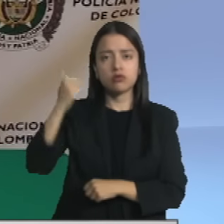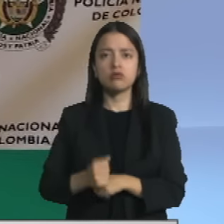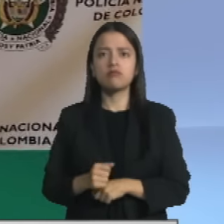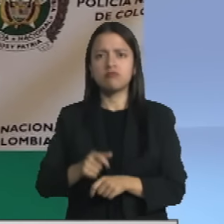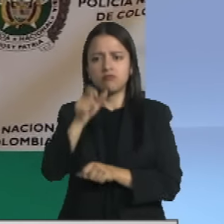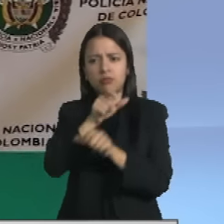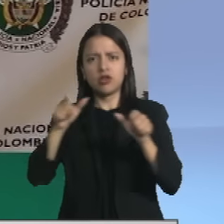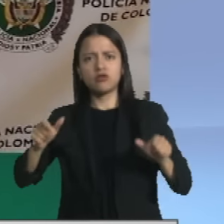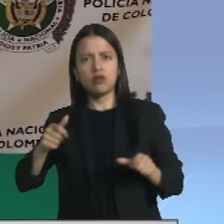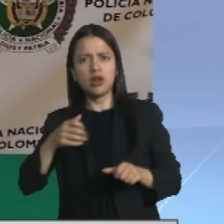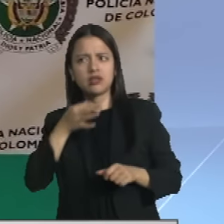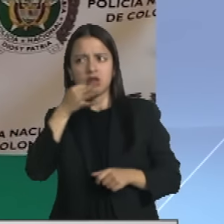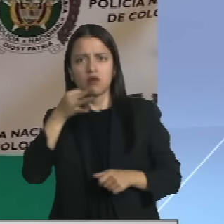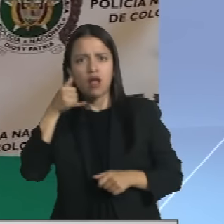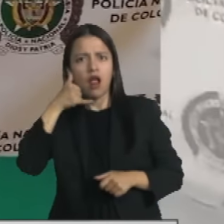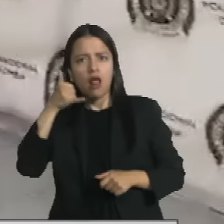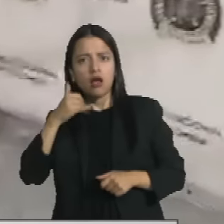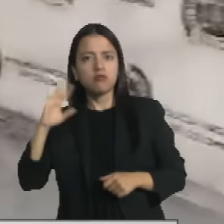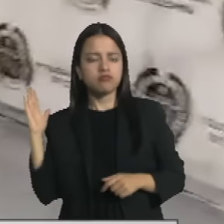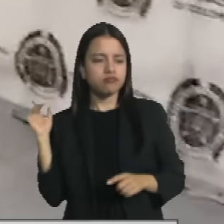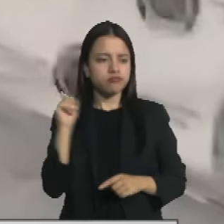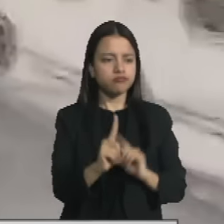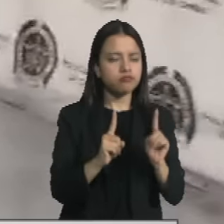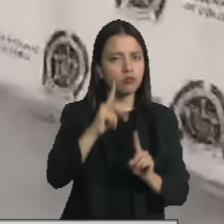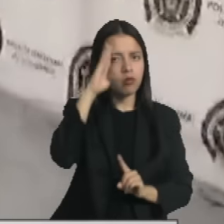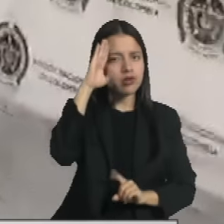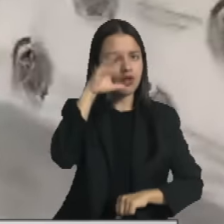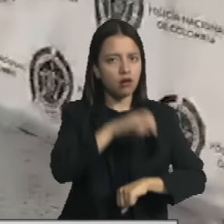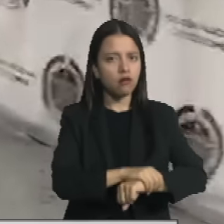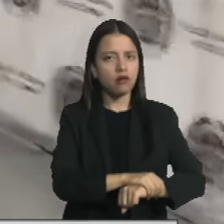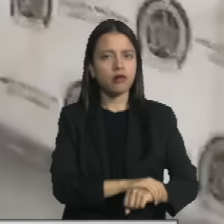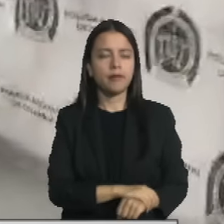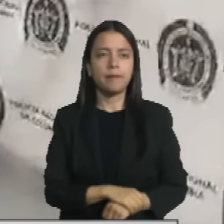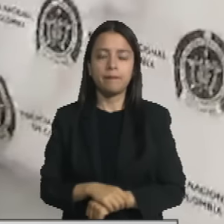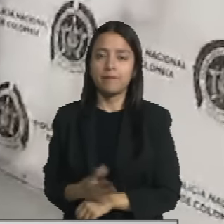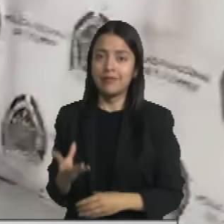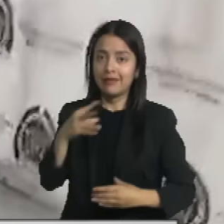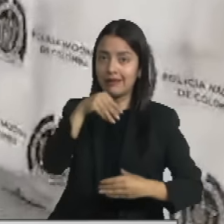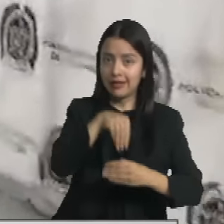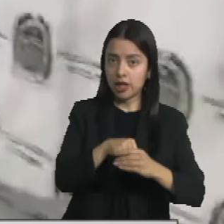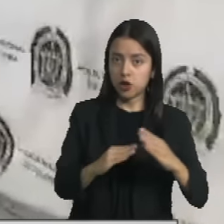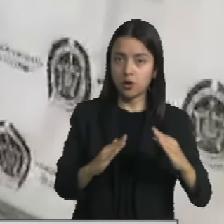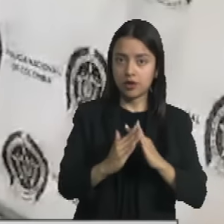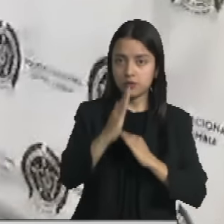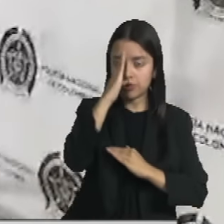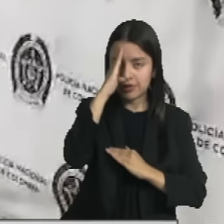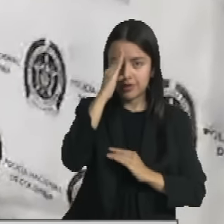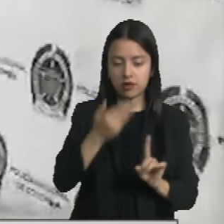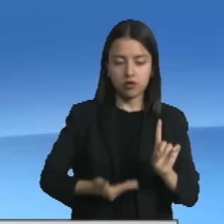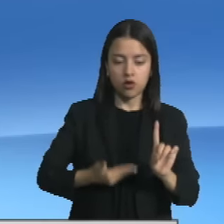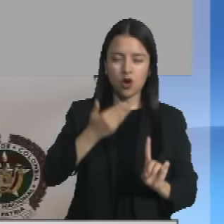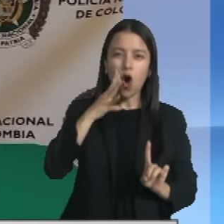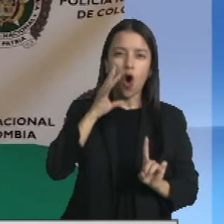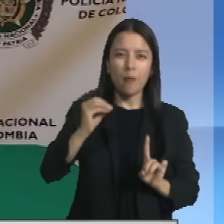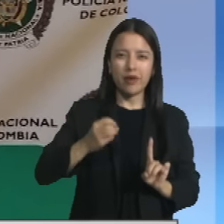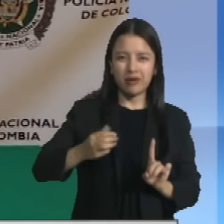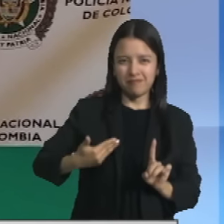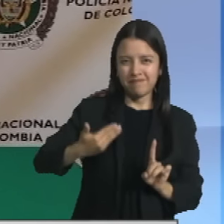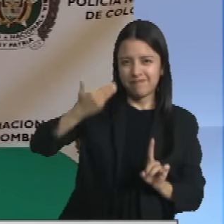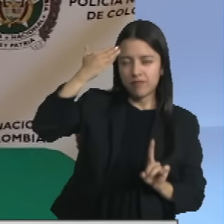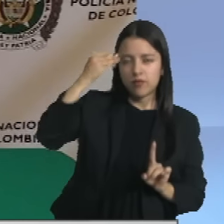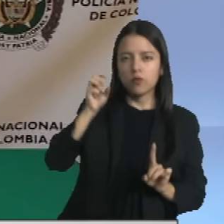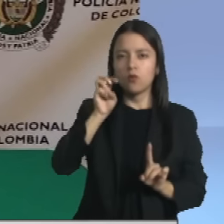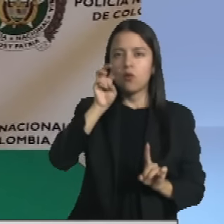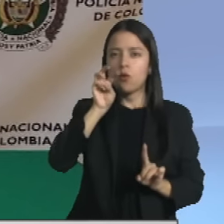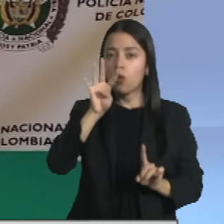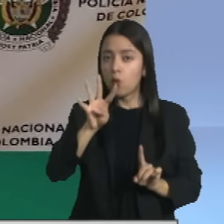las autoridades lograron detenerlo. En las últimas horas, se confirmó que este hombre de 48 años falleció en la